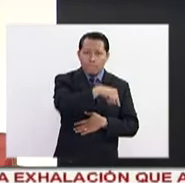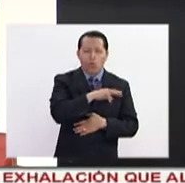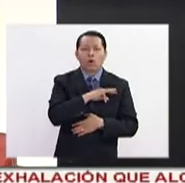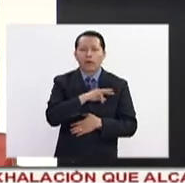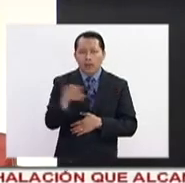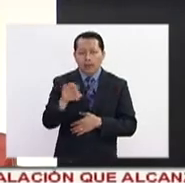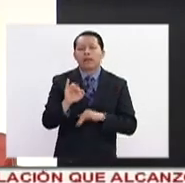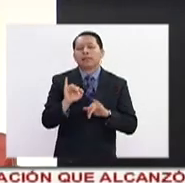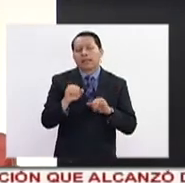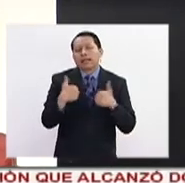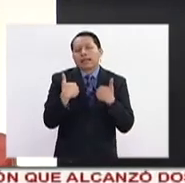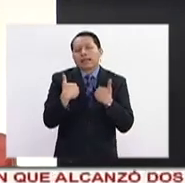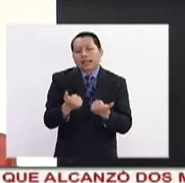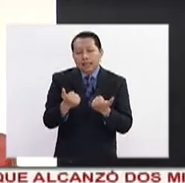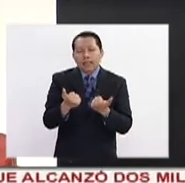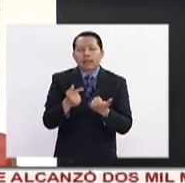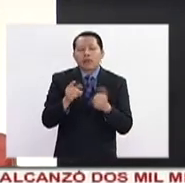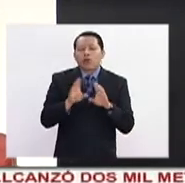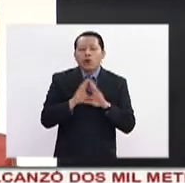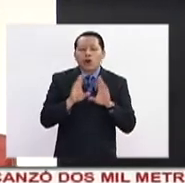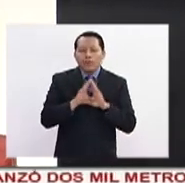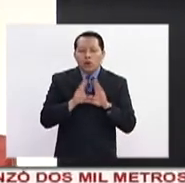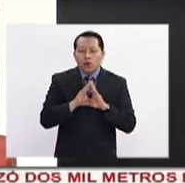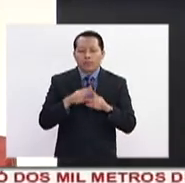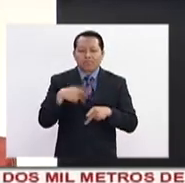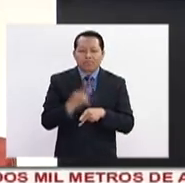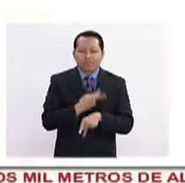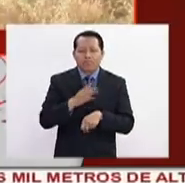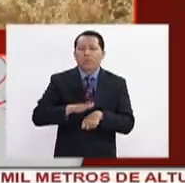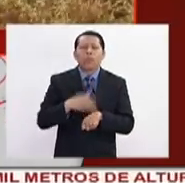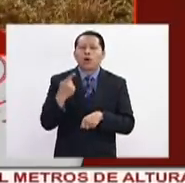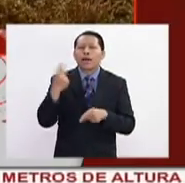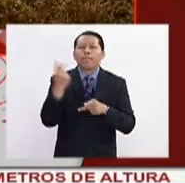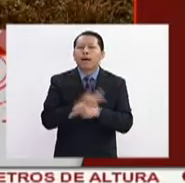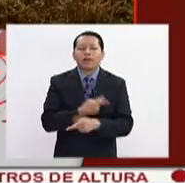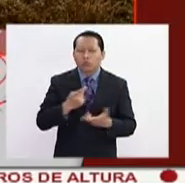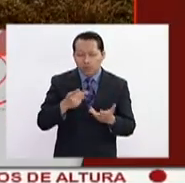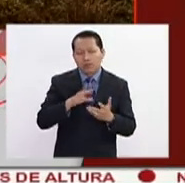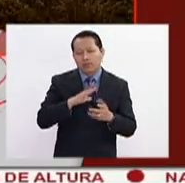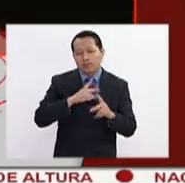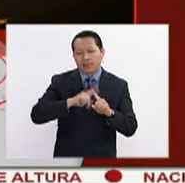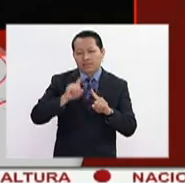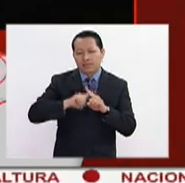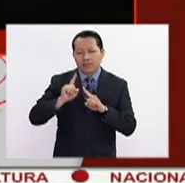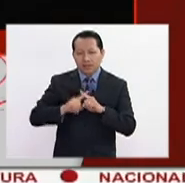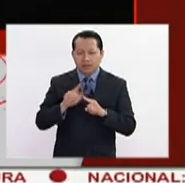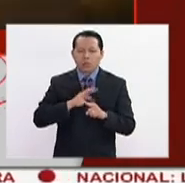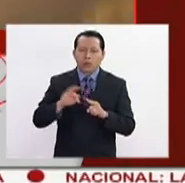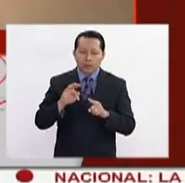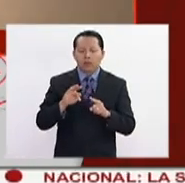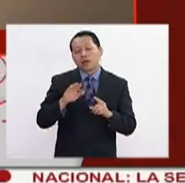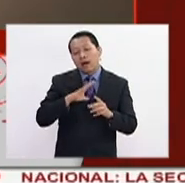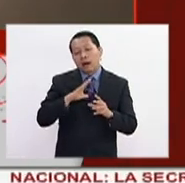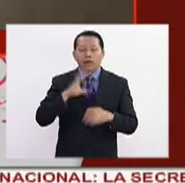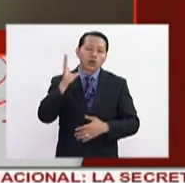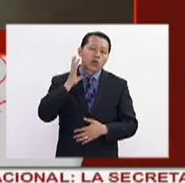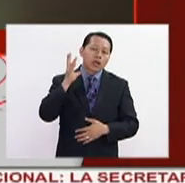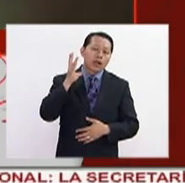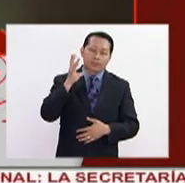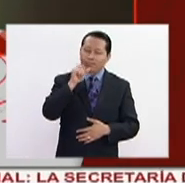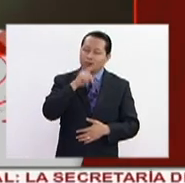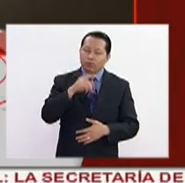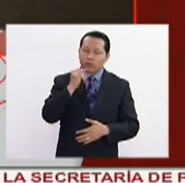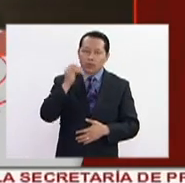Hay que entender que la situación responde a una serie de factores, tanto por parte de Corea del Norte como de Estados